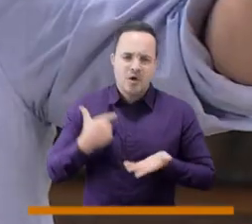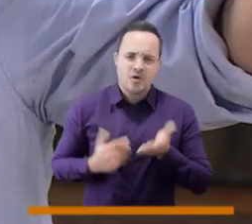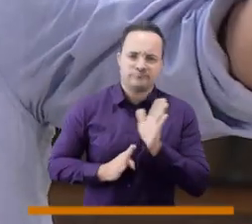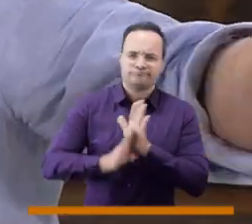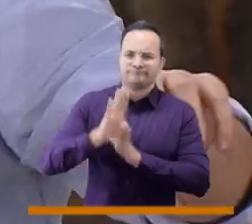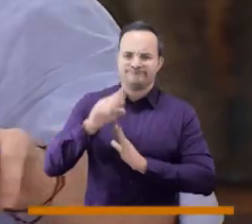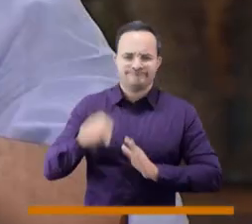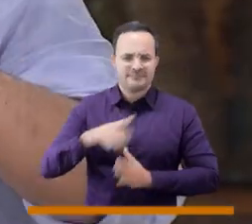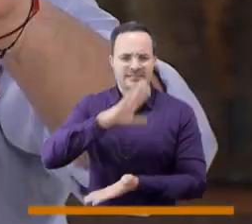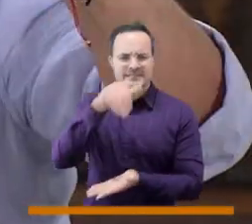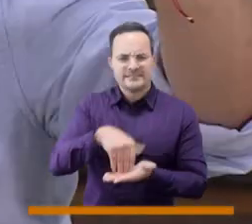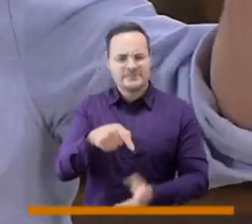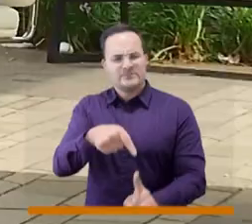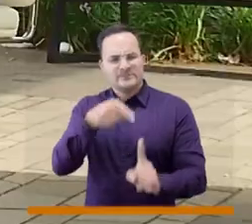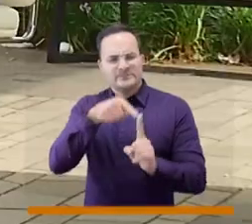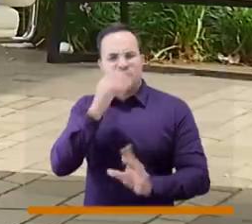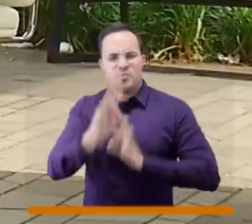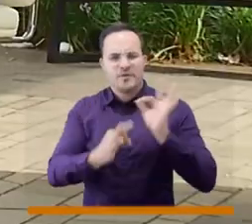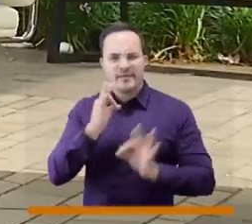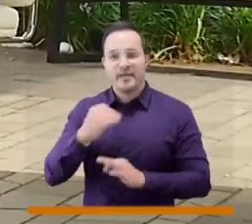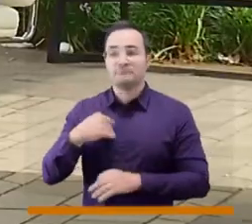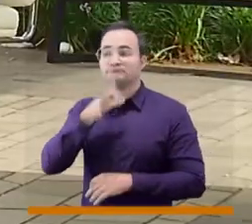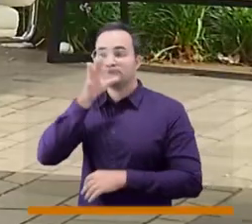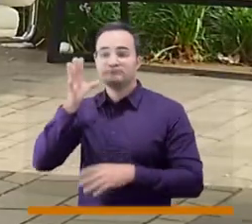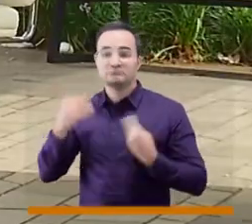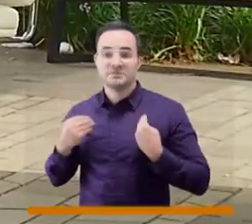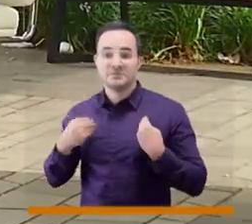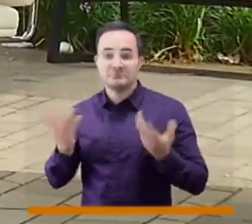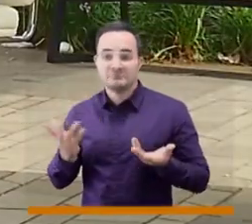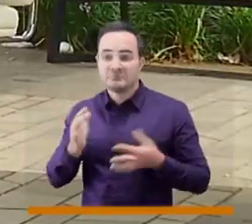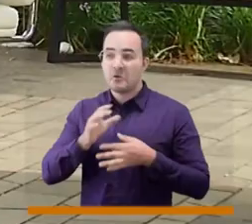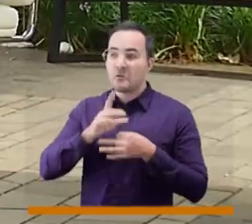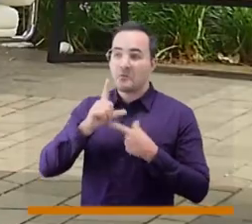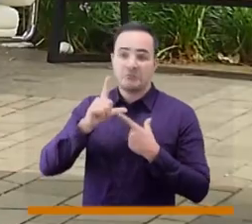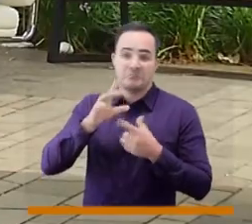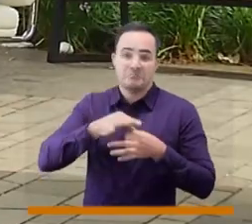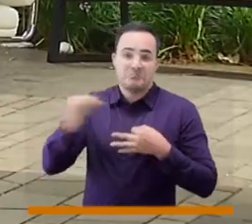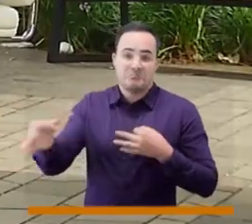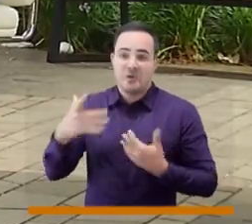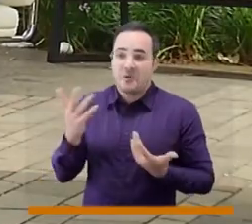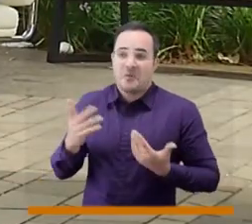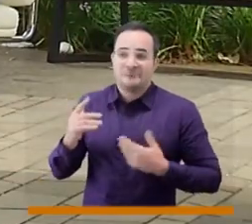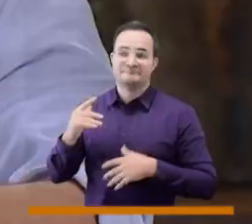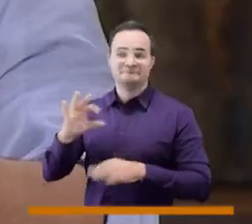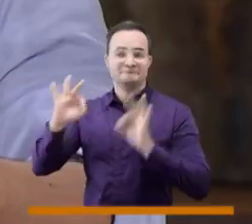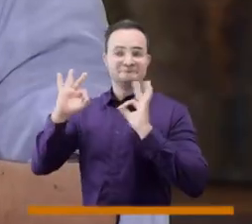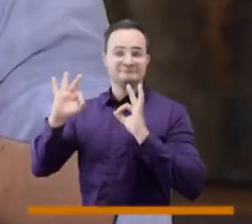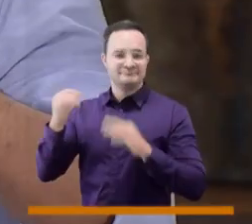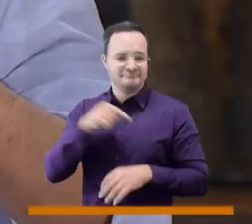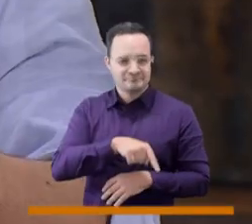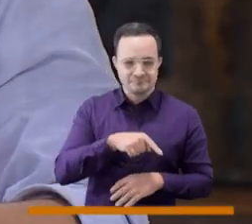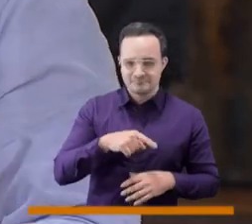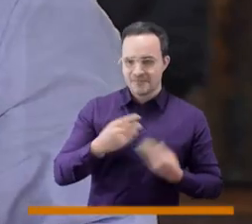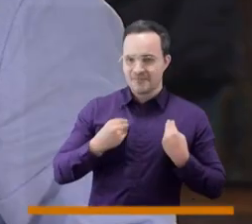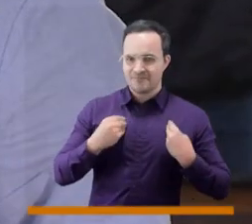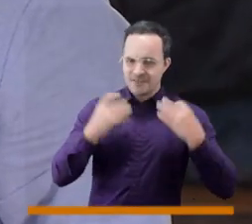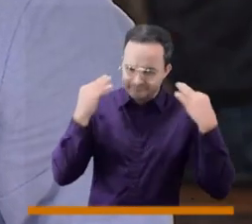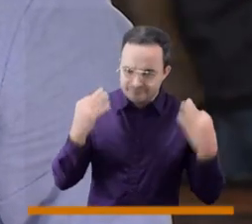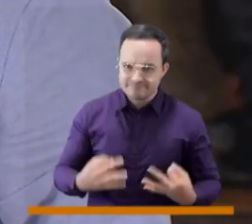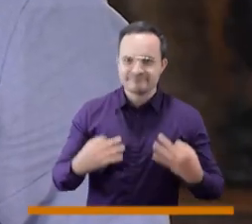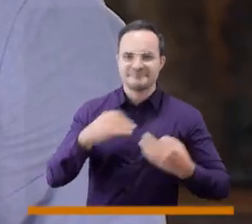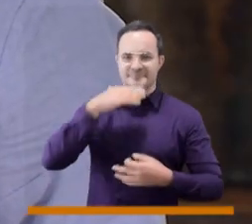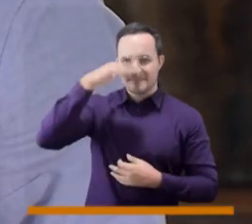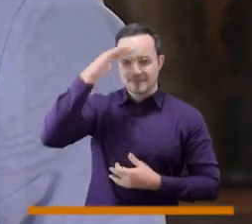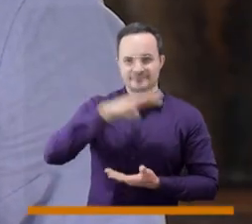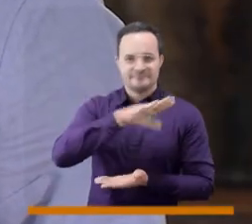hablándolo por allá desde una finca o por allá desde otros sectores. Y yo creo que hay que venir a habitarlo, hay que vivir aquí, hay que cuidar los espacios.